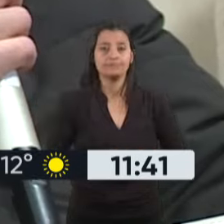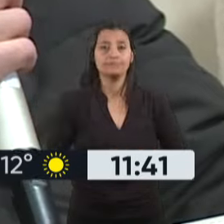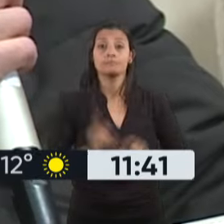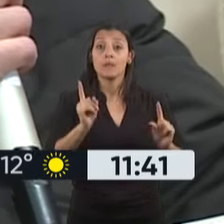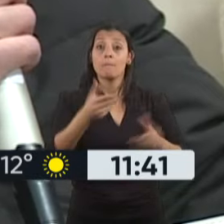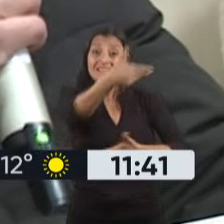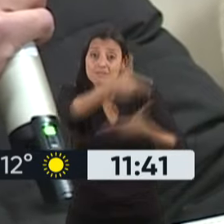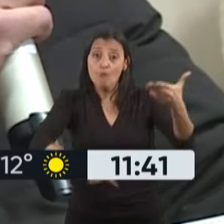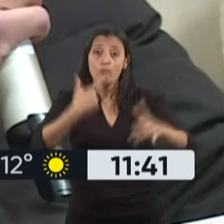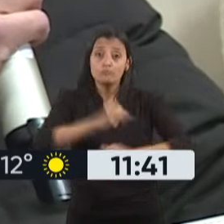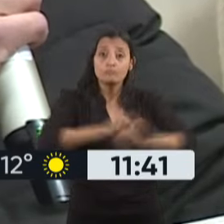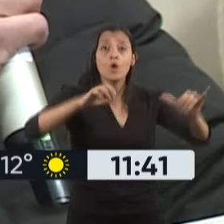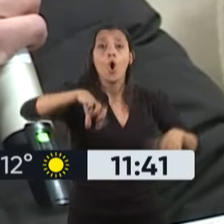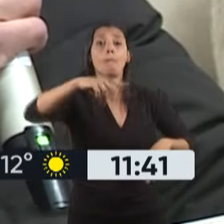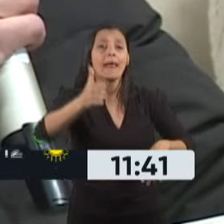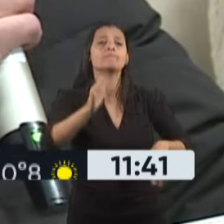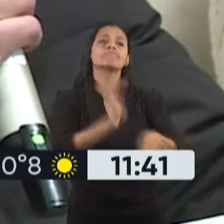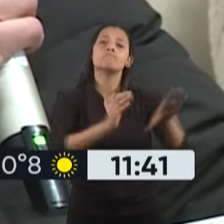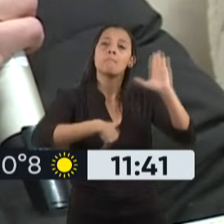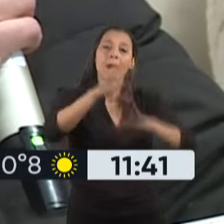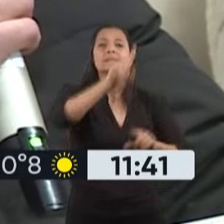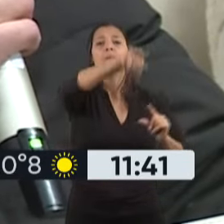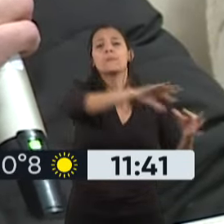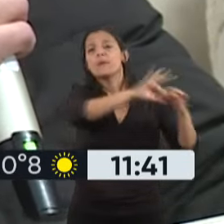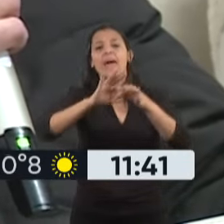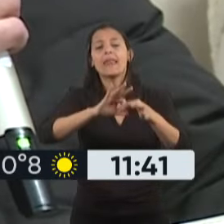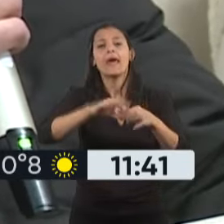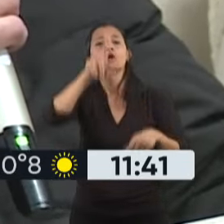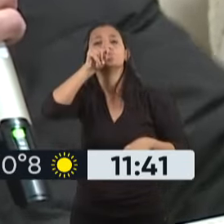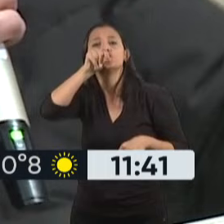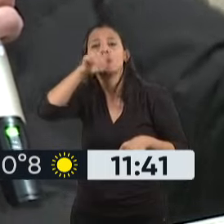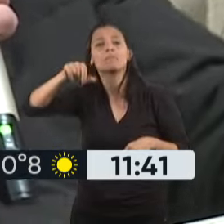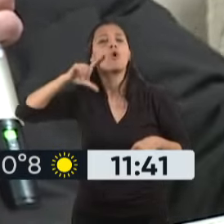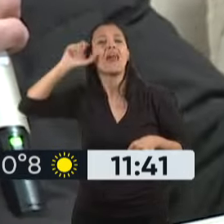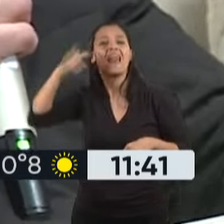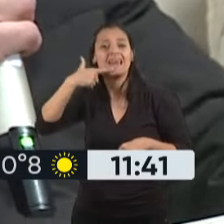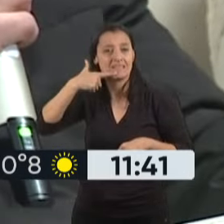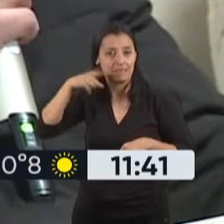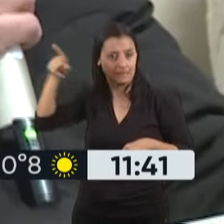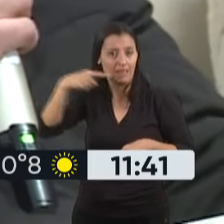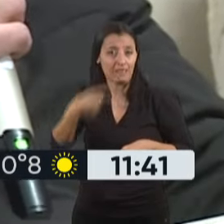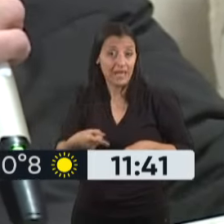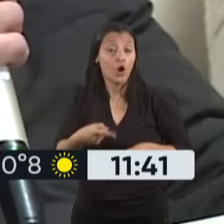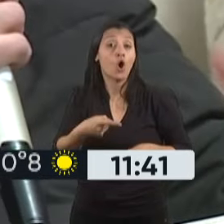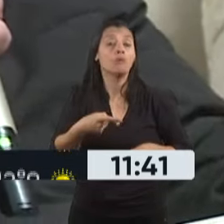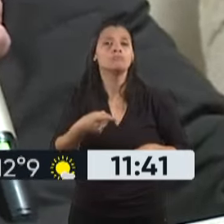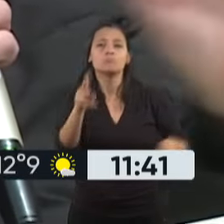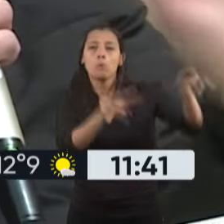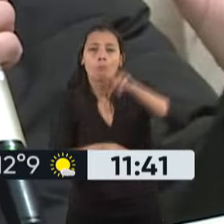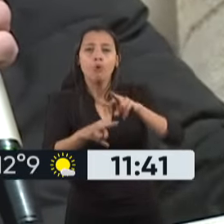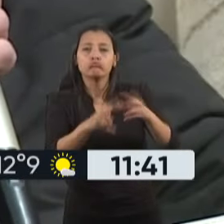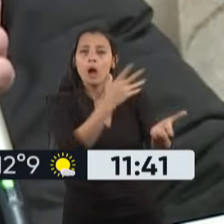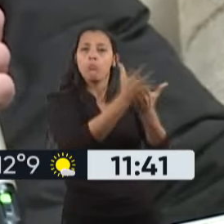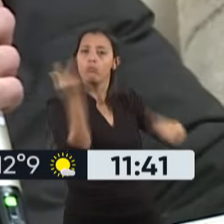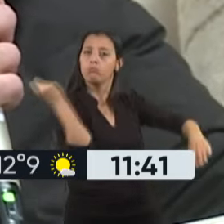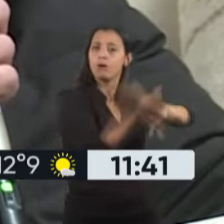comunicado de Oprah es más que nada a partir del tuit de Evo Morales, alertando que era que el golpe no había sido como tal, si se va a aclarar